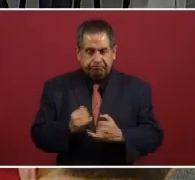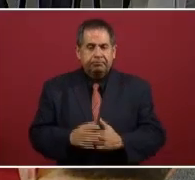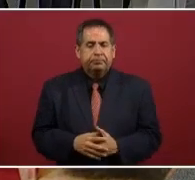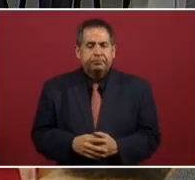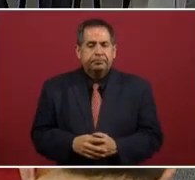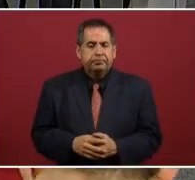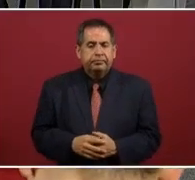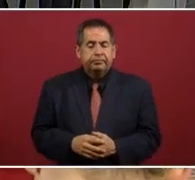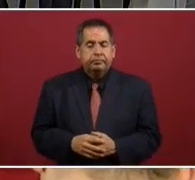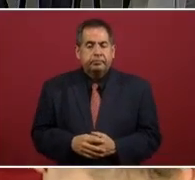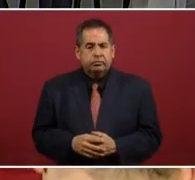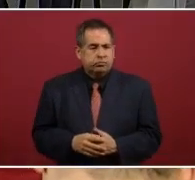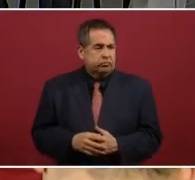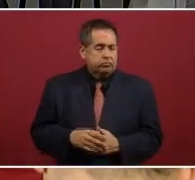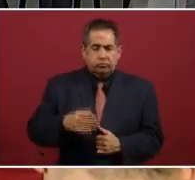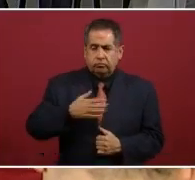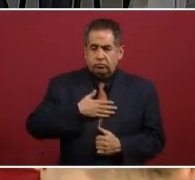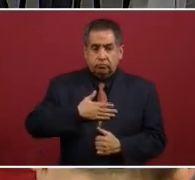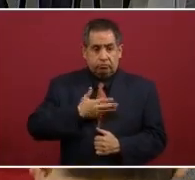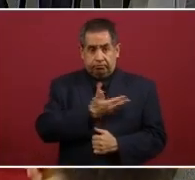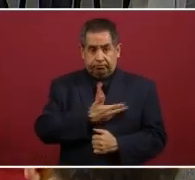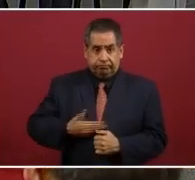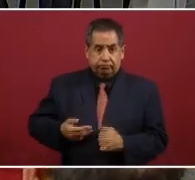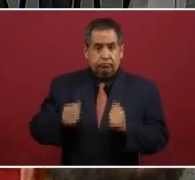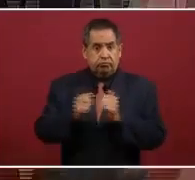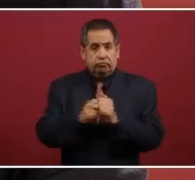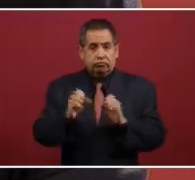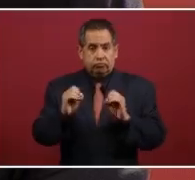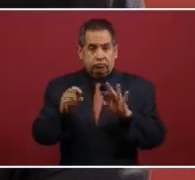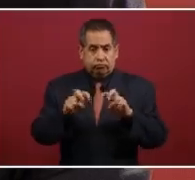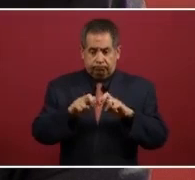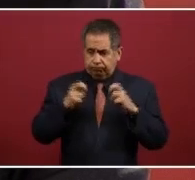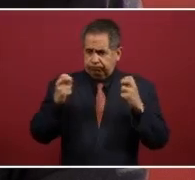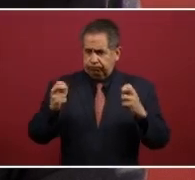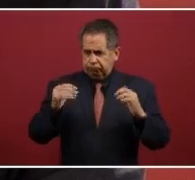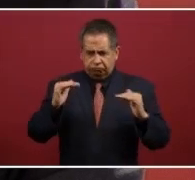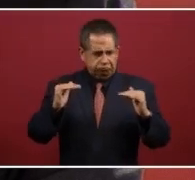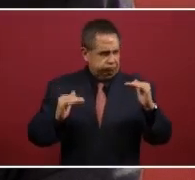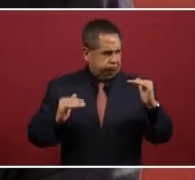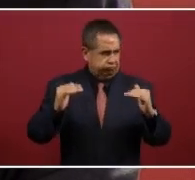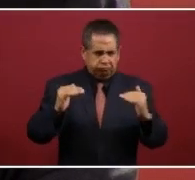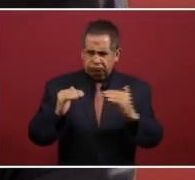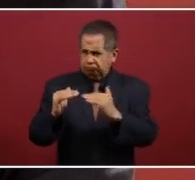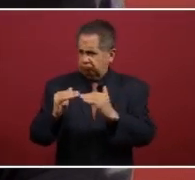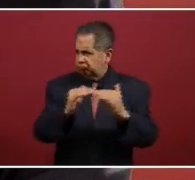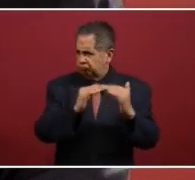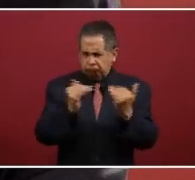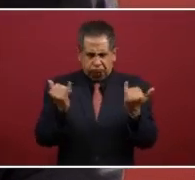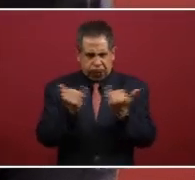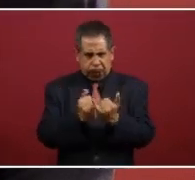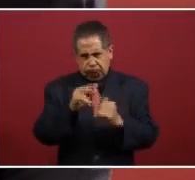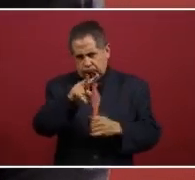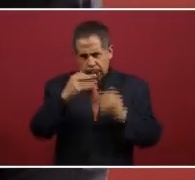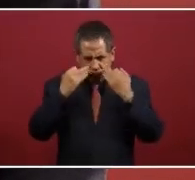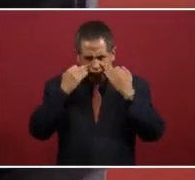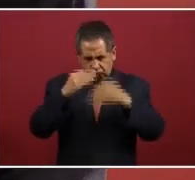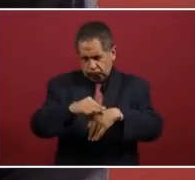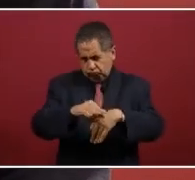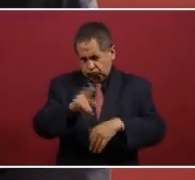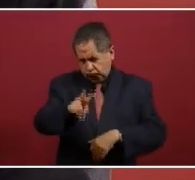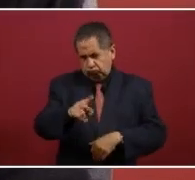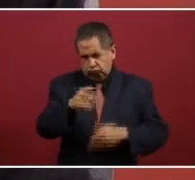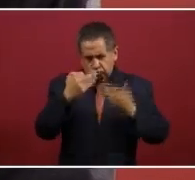Hay un equilibrio, ustedes lo han constatado en el